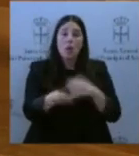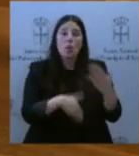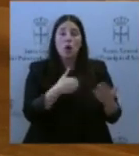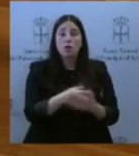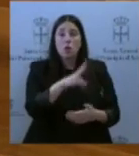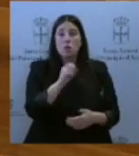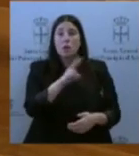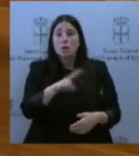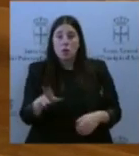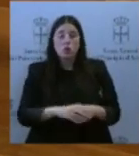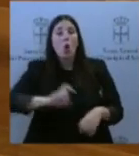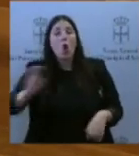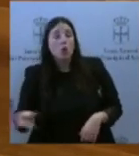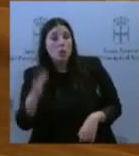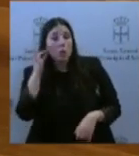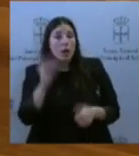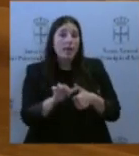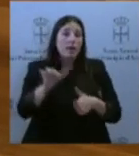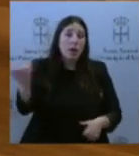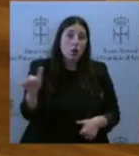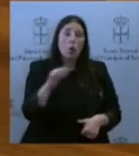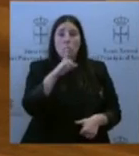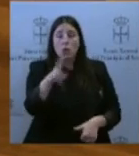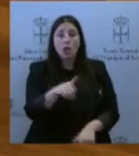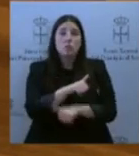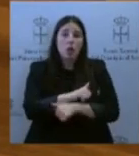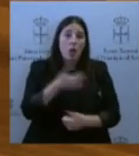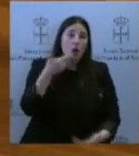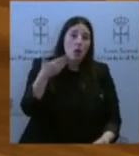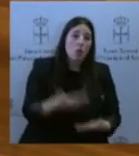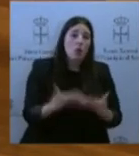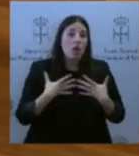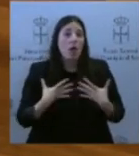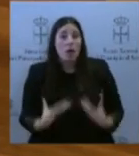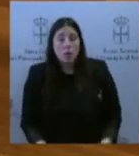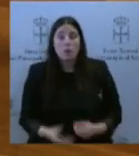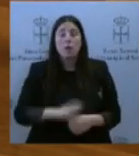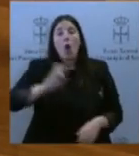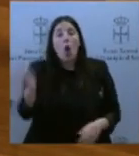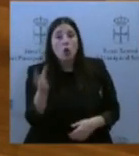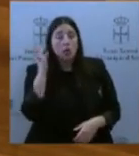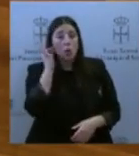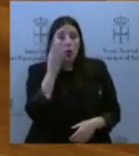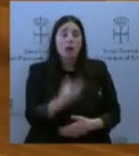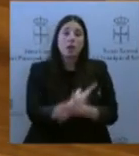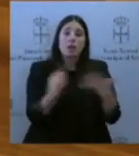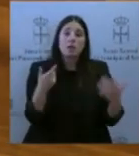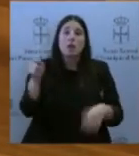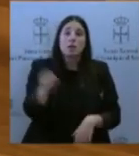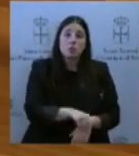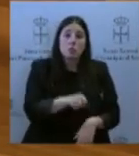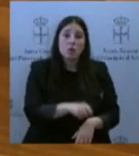esperando. Desmoralizada, aburrida, con su procedimiento músico añadido. Laura, 16 meses, tendinitis tibial. Cristina, año y medio.